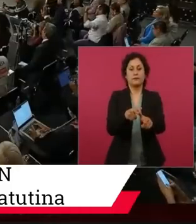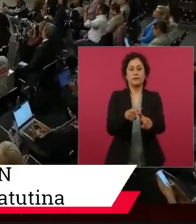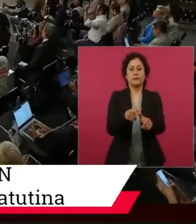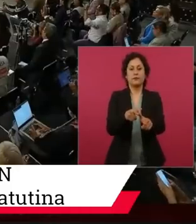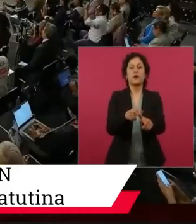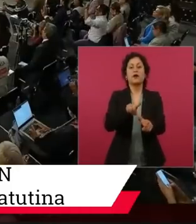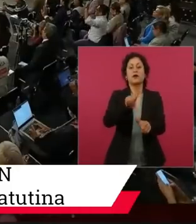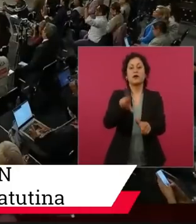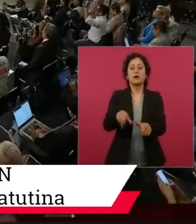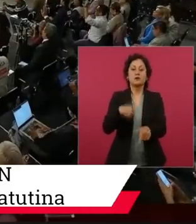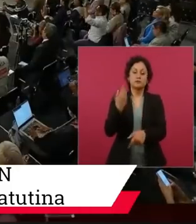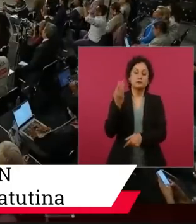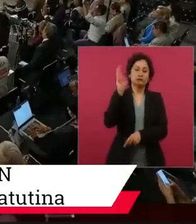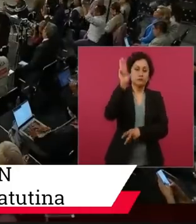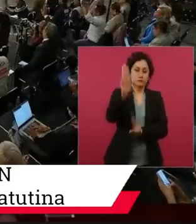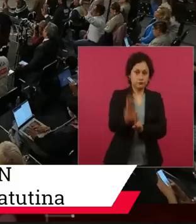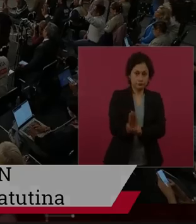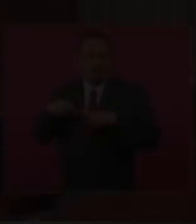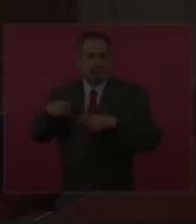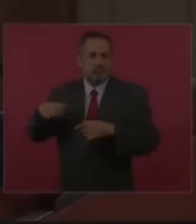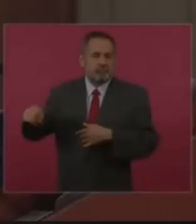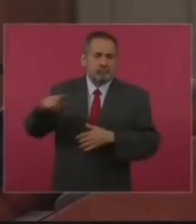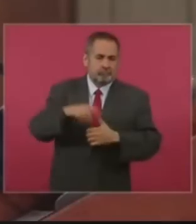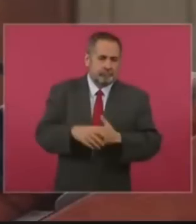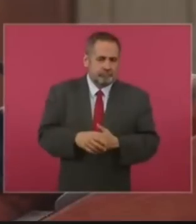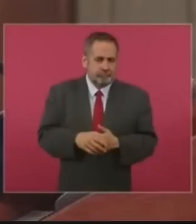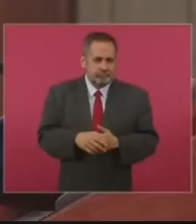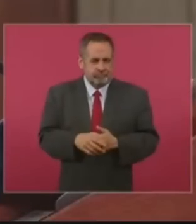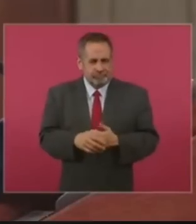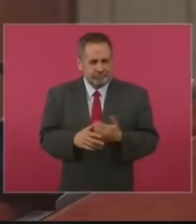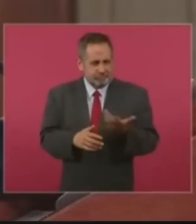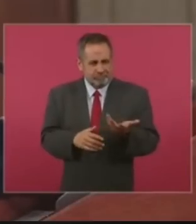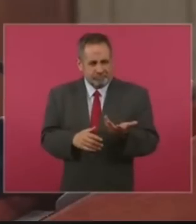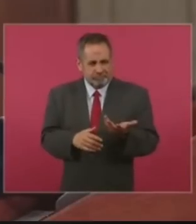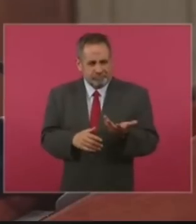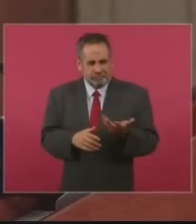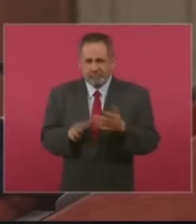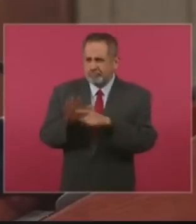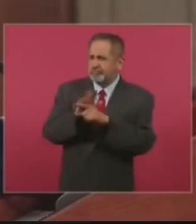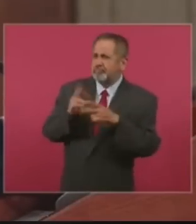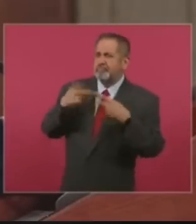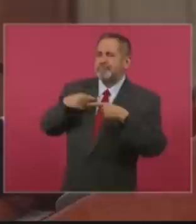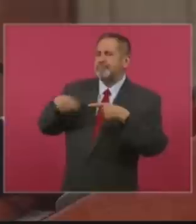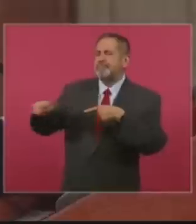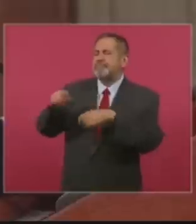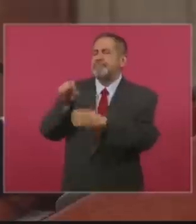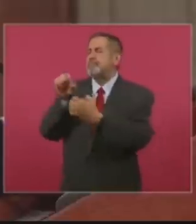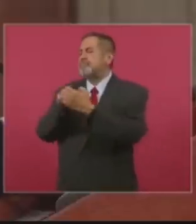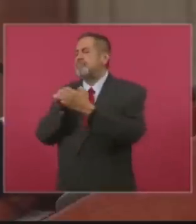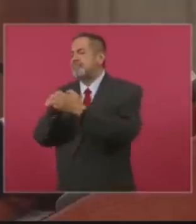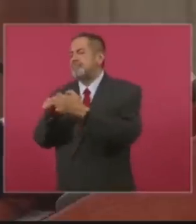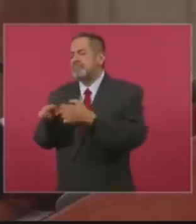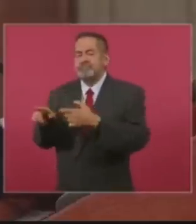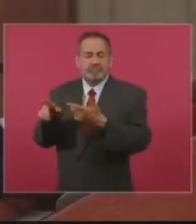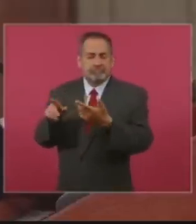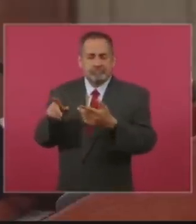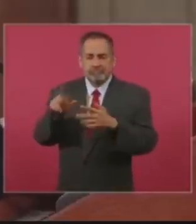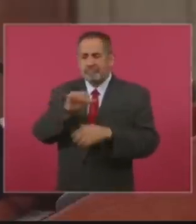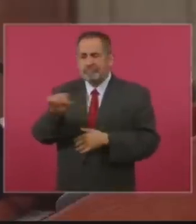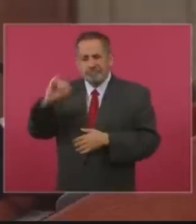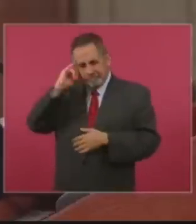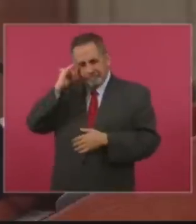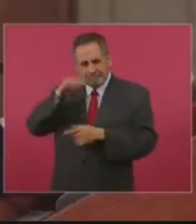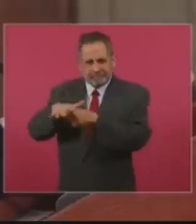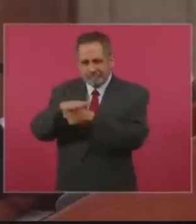sobre pues la partida de Ricardo Rocha en general y este y manipular especialmente a la población indígena